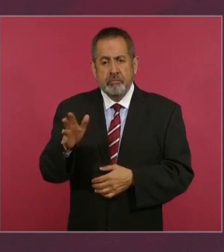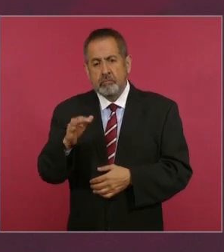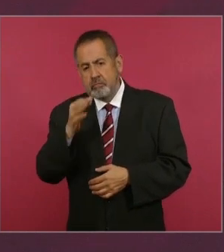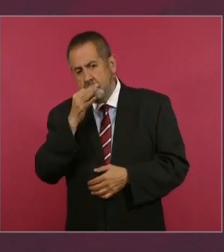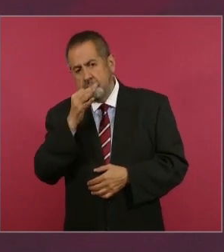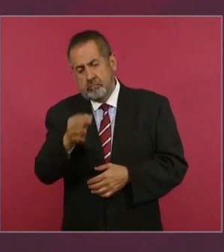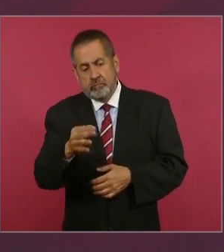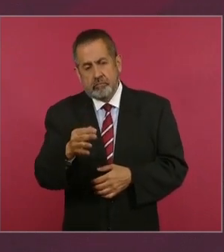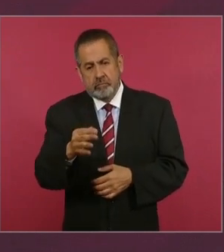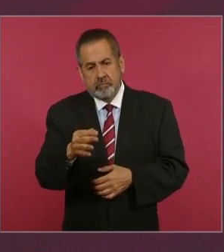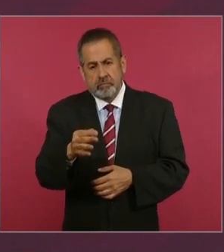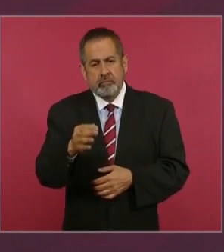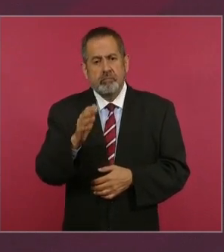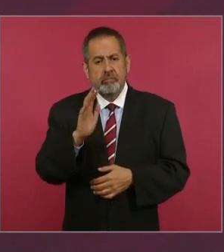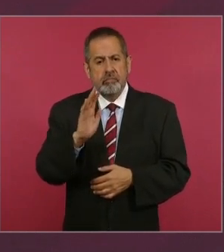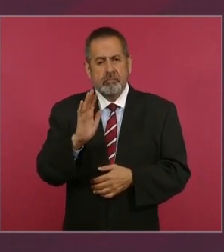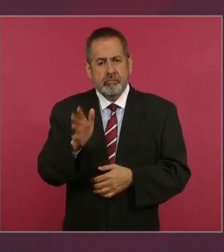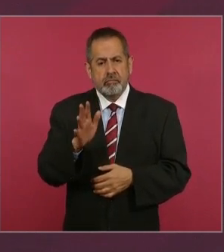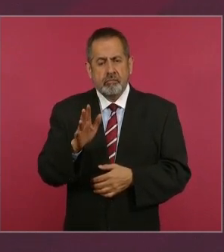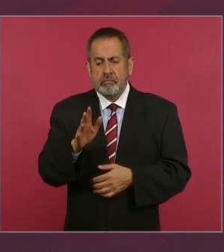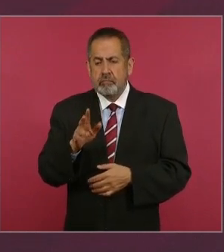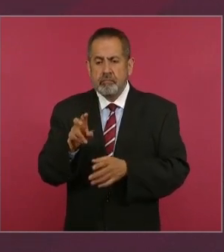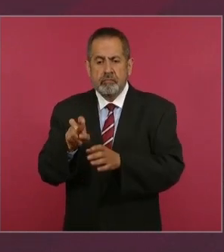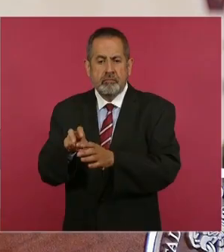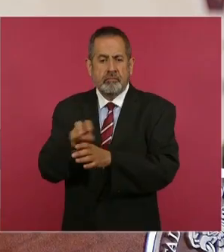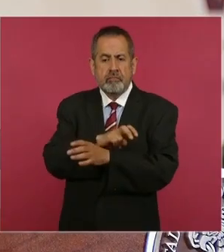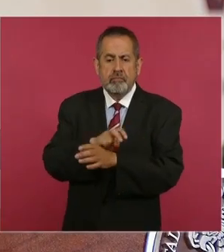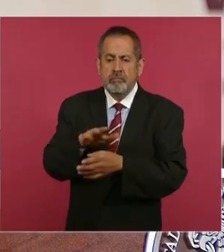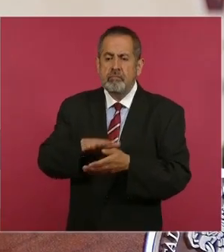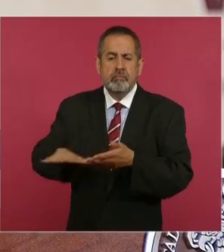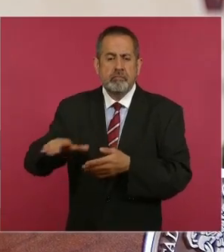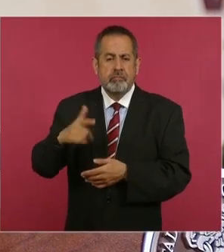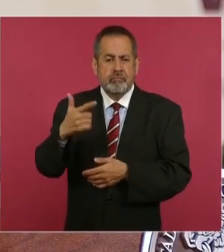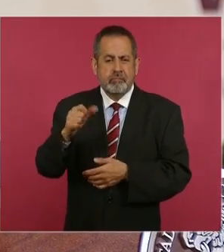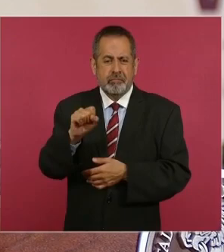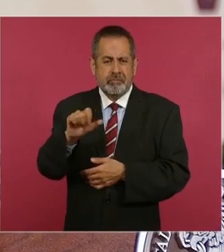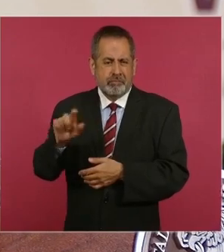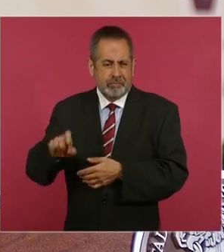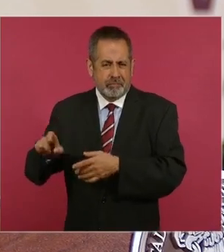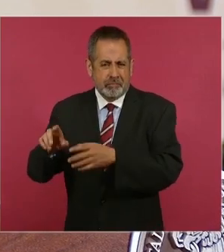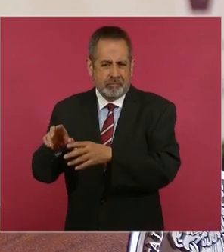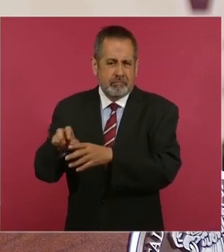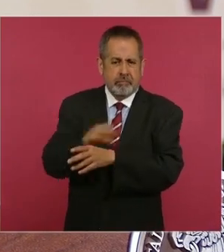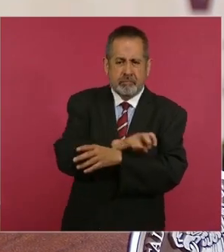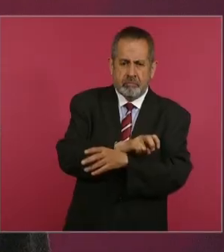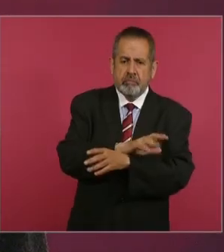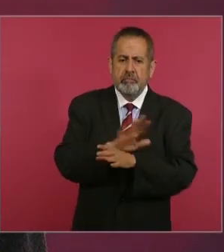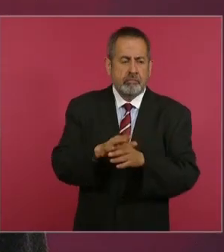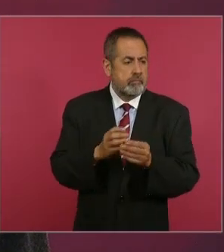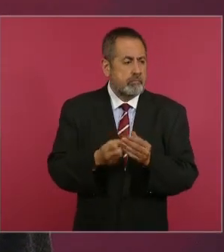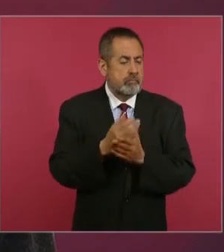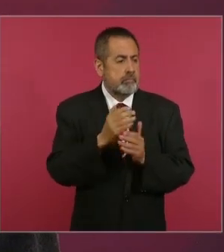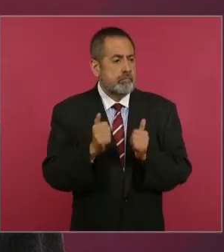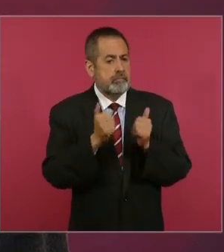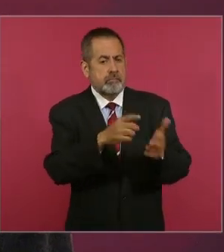avisó que Ya salió de gaza y va en camino al